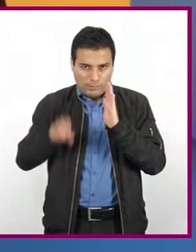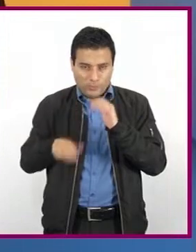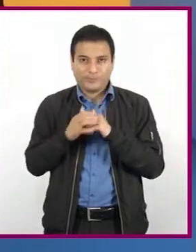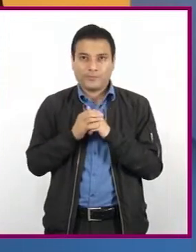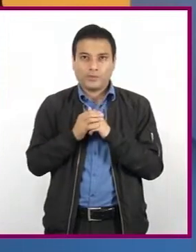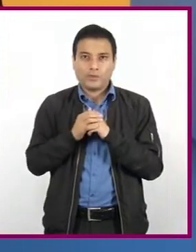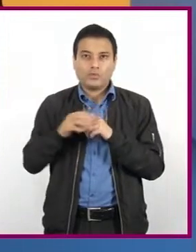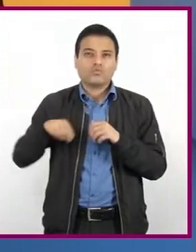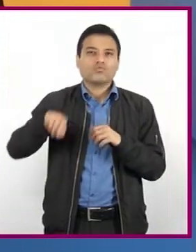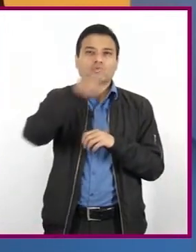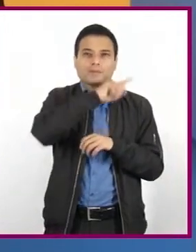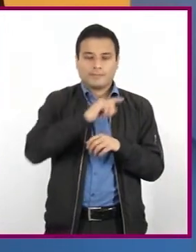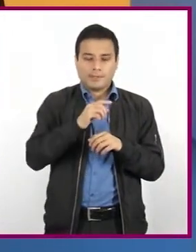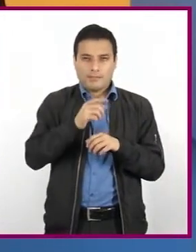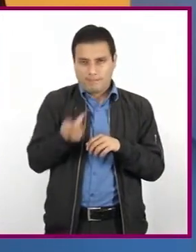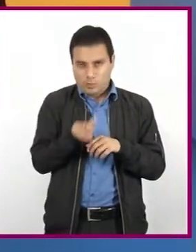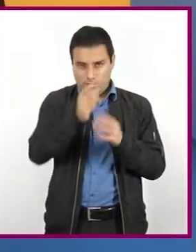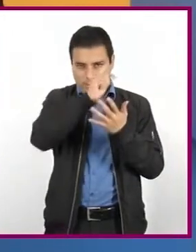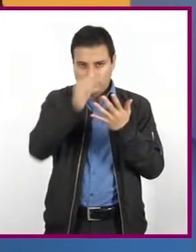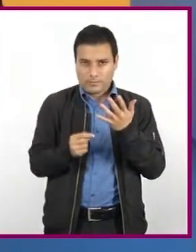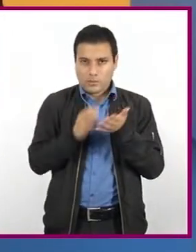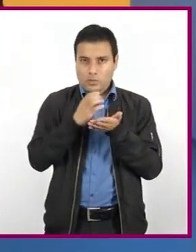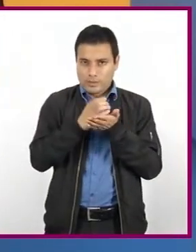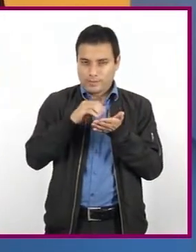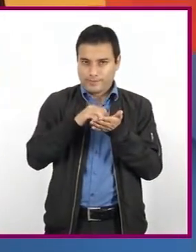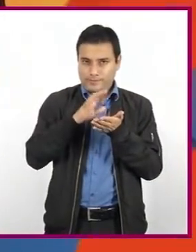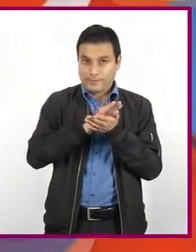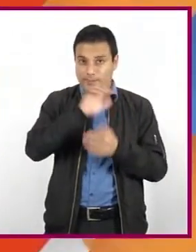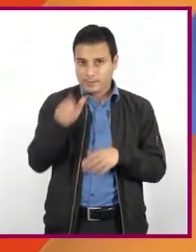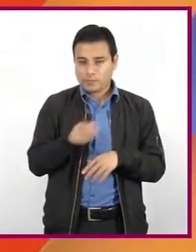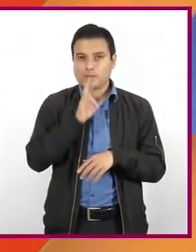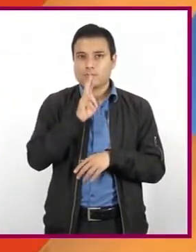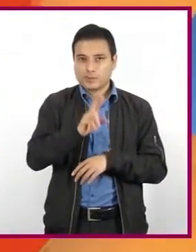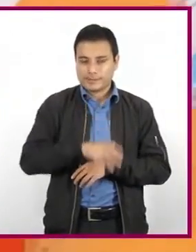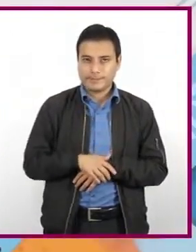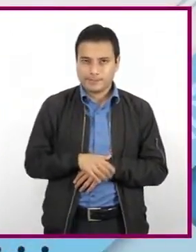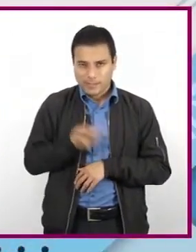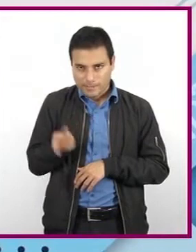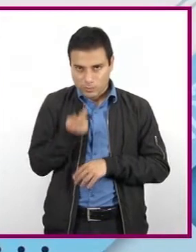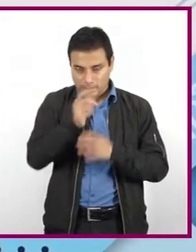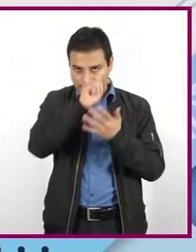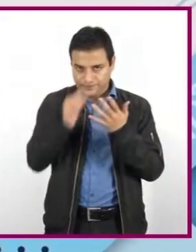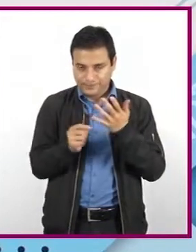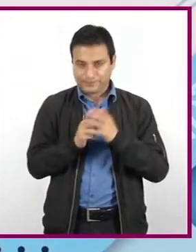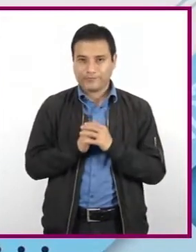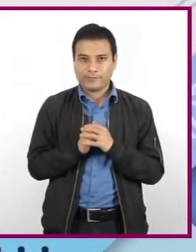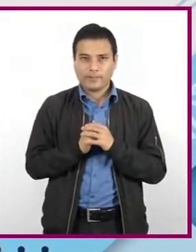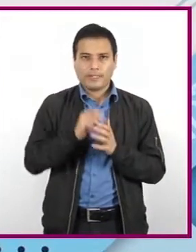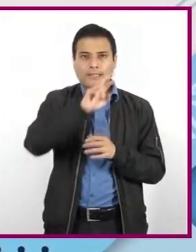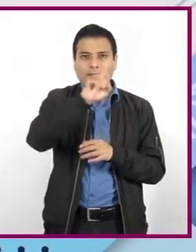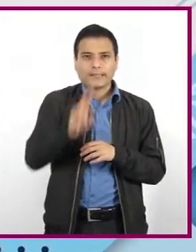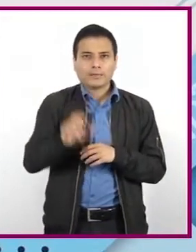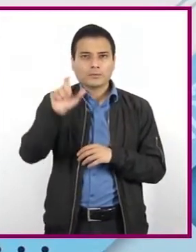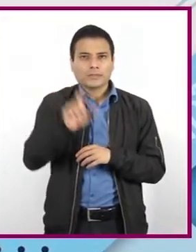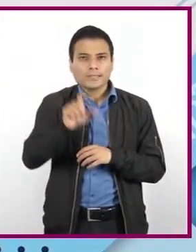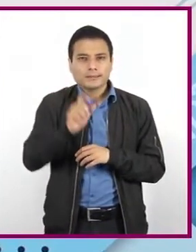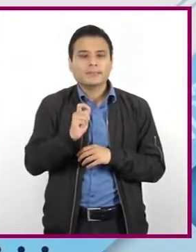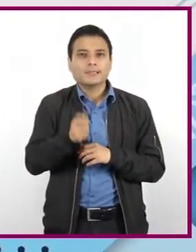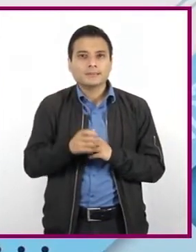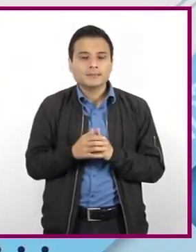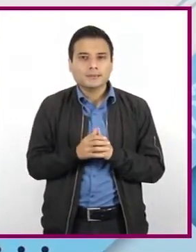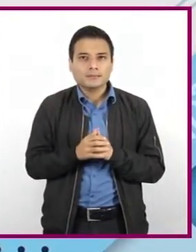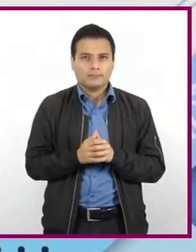las siguientes preguntas en su cuaderno y traten de responderlas. Las preguntas son: ¿qué son los rayos X? ¿Para qué